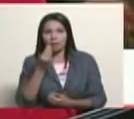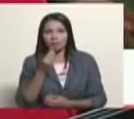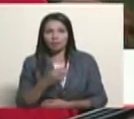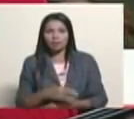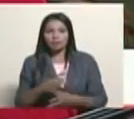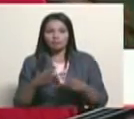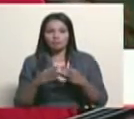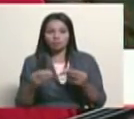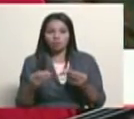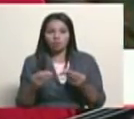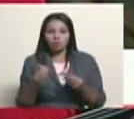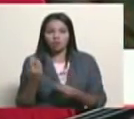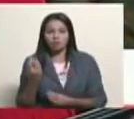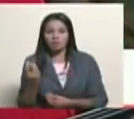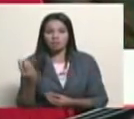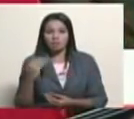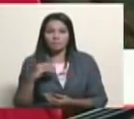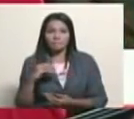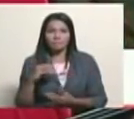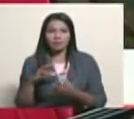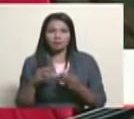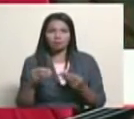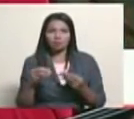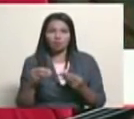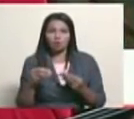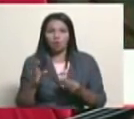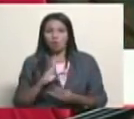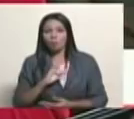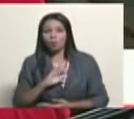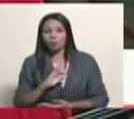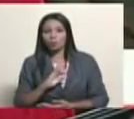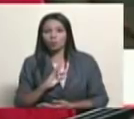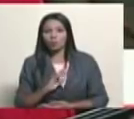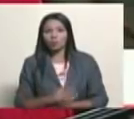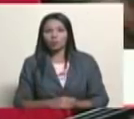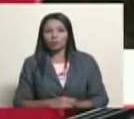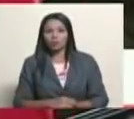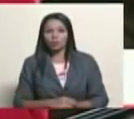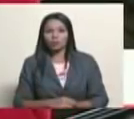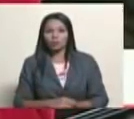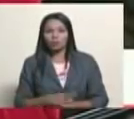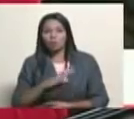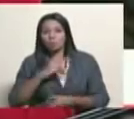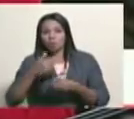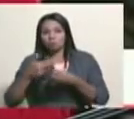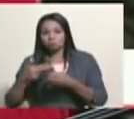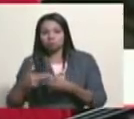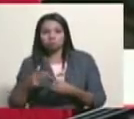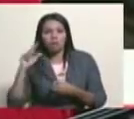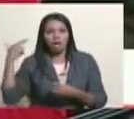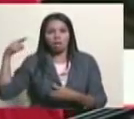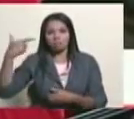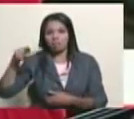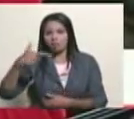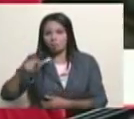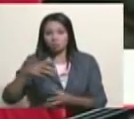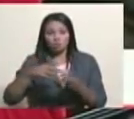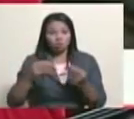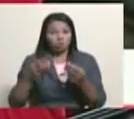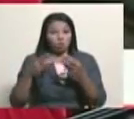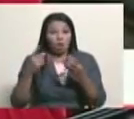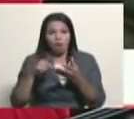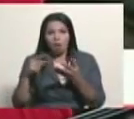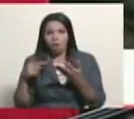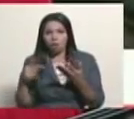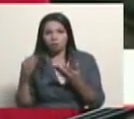todo lo que son los insumos para la agricultura, todo lo que son los insumos para la industria petrolera, para el transporte, todas las